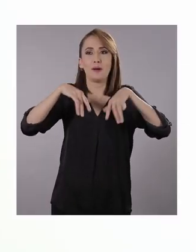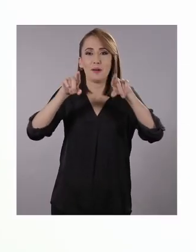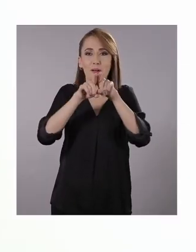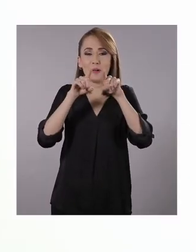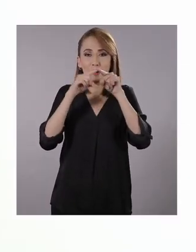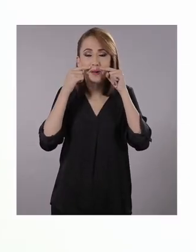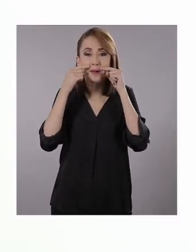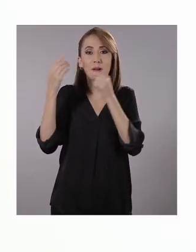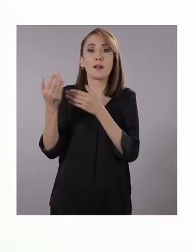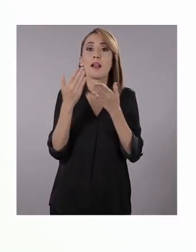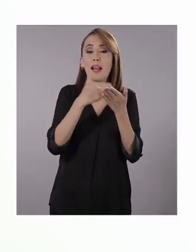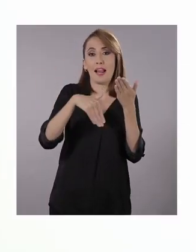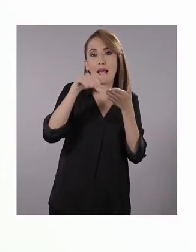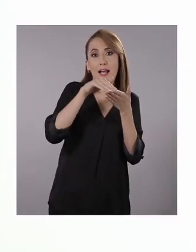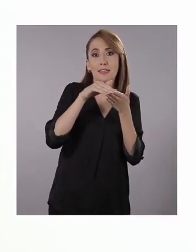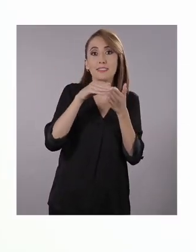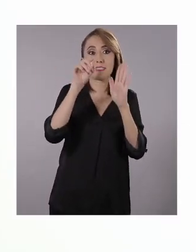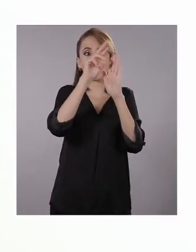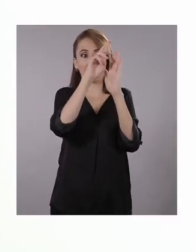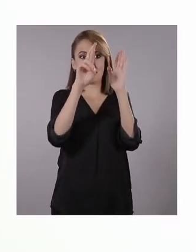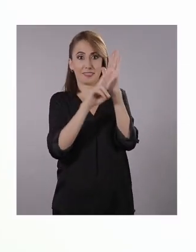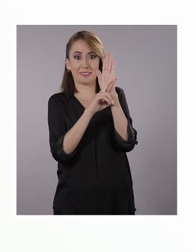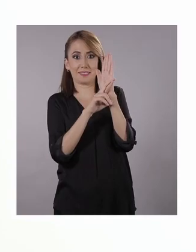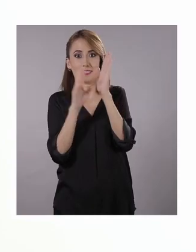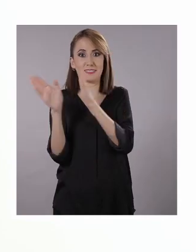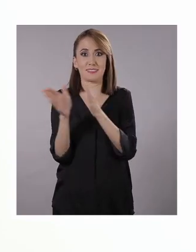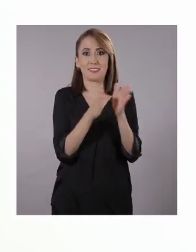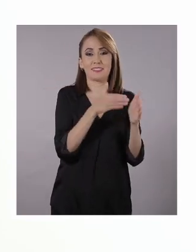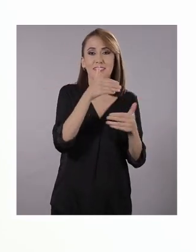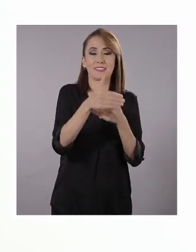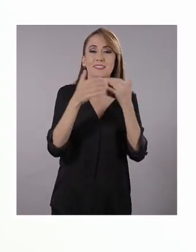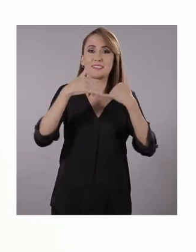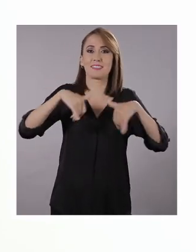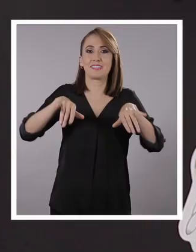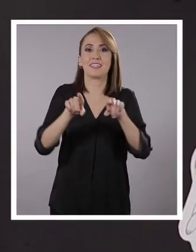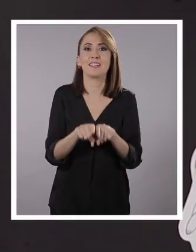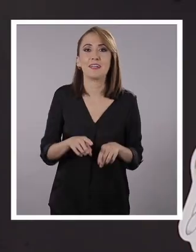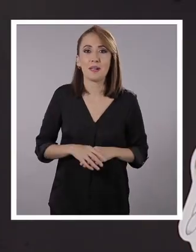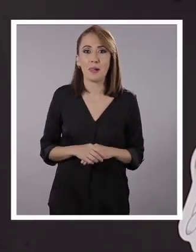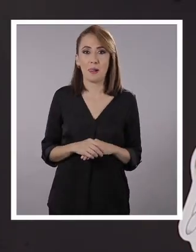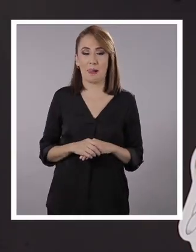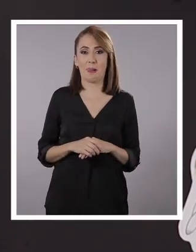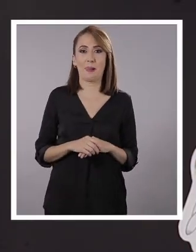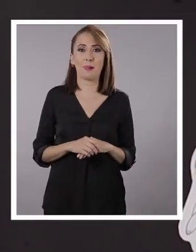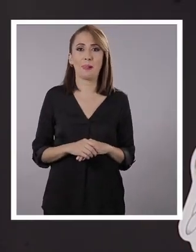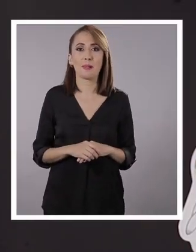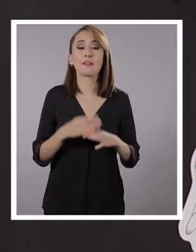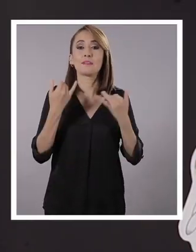Las, ¿qué más podríamos usar? Medidas de higiene, correcto.